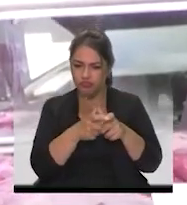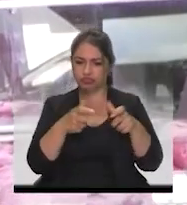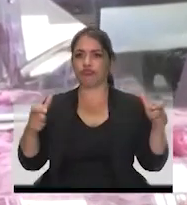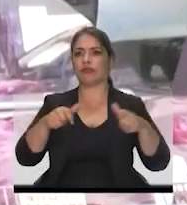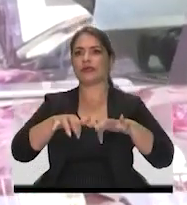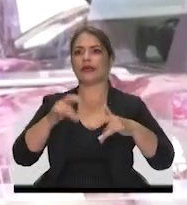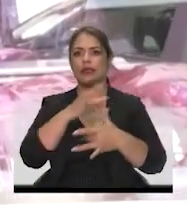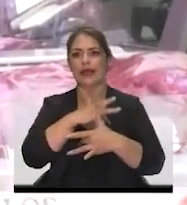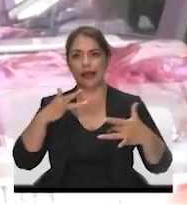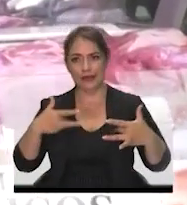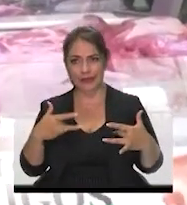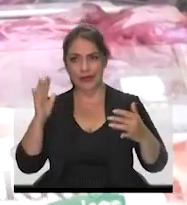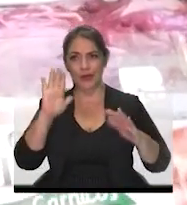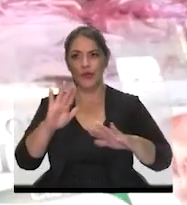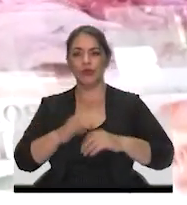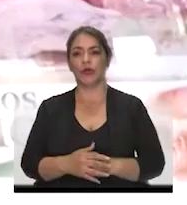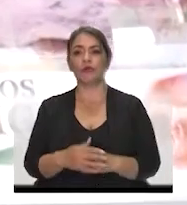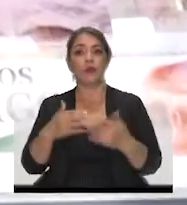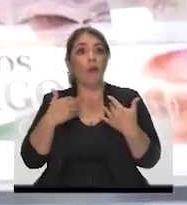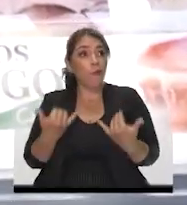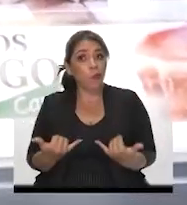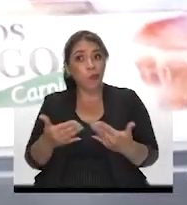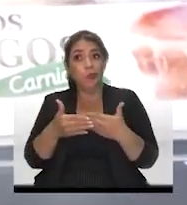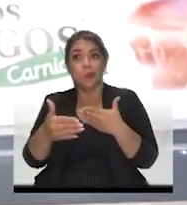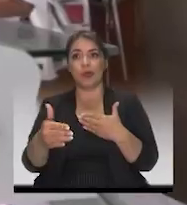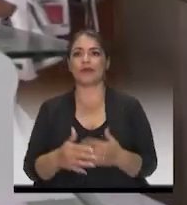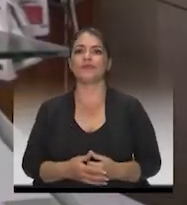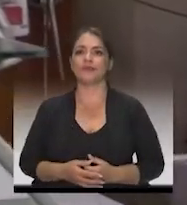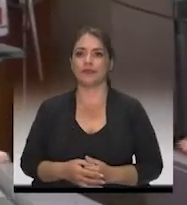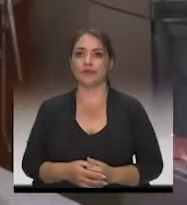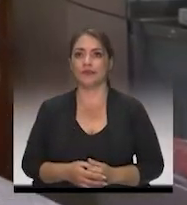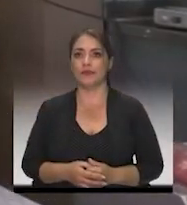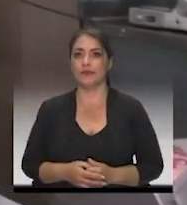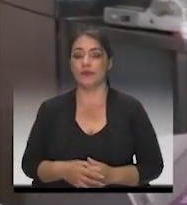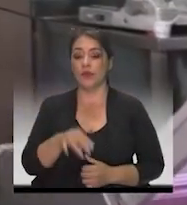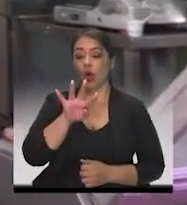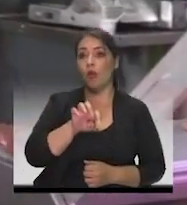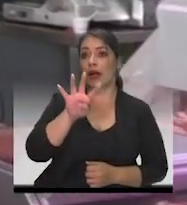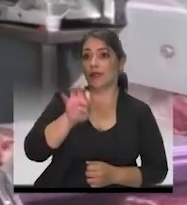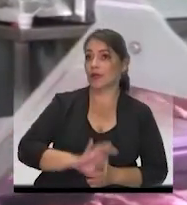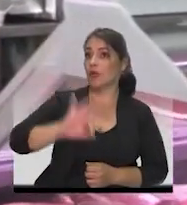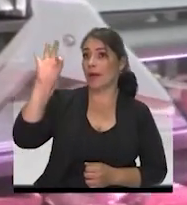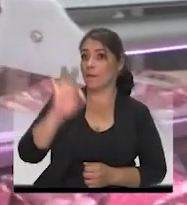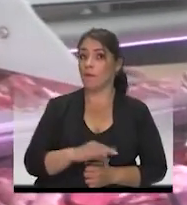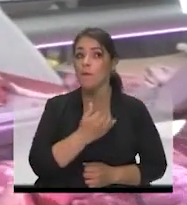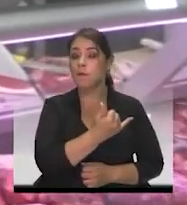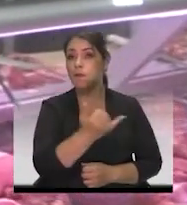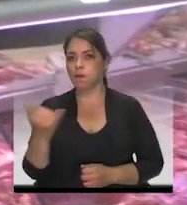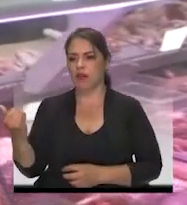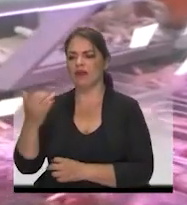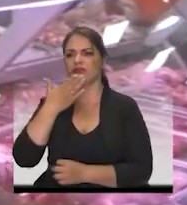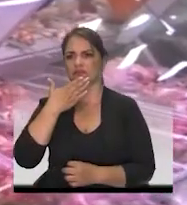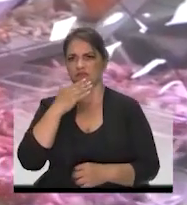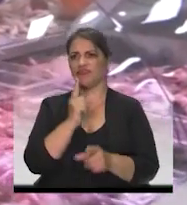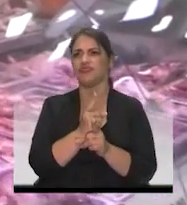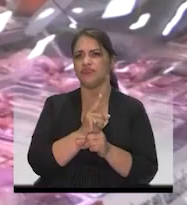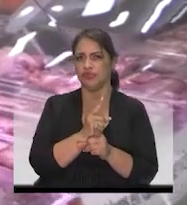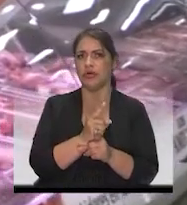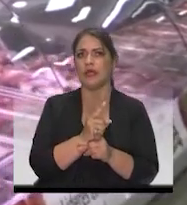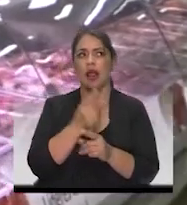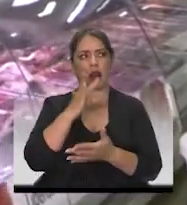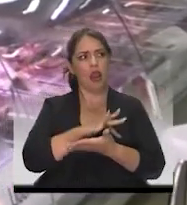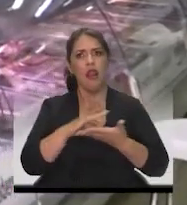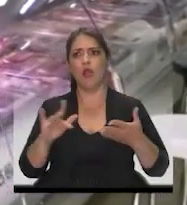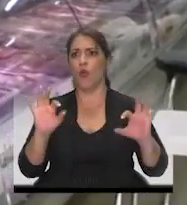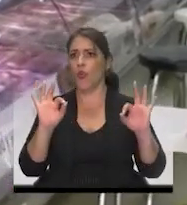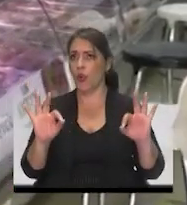de Salud y Protección Social en la actualidad. El 99% de estos cumplen con las condiciones higiénicas